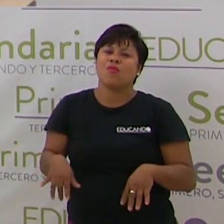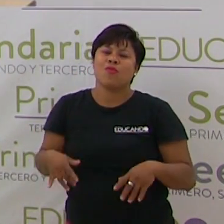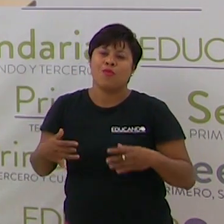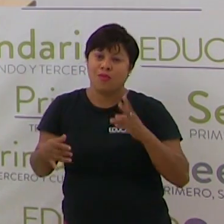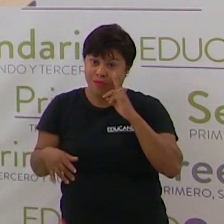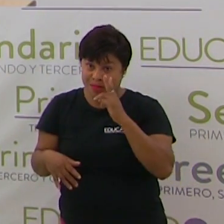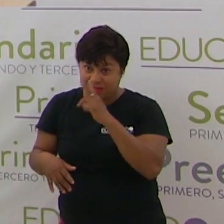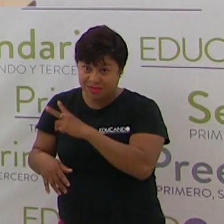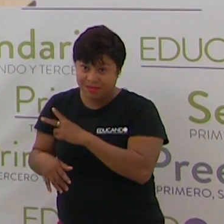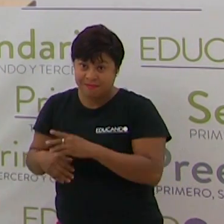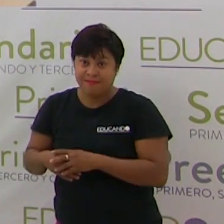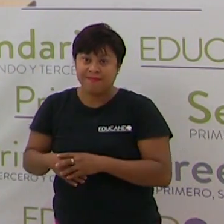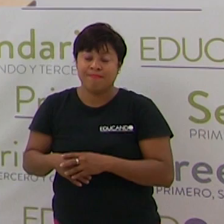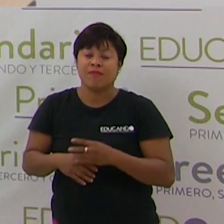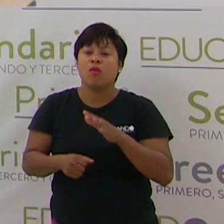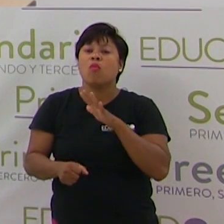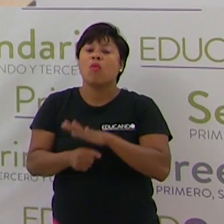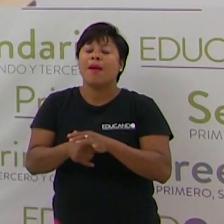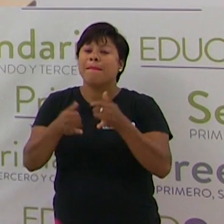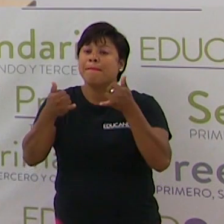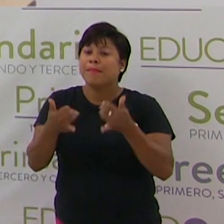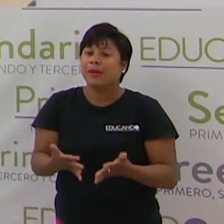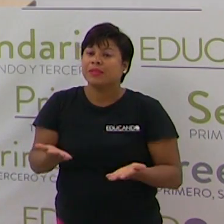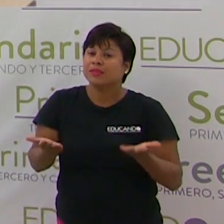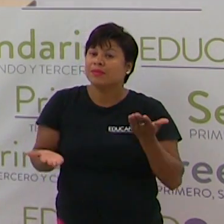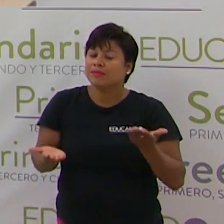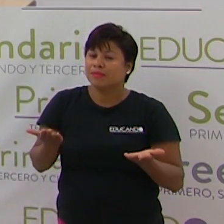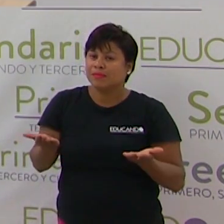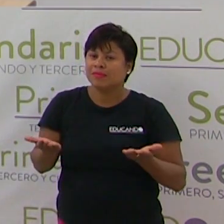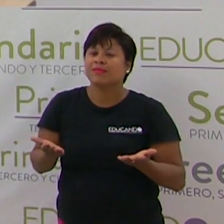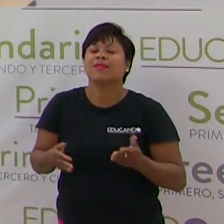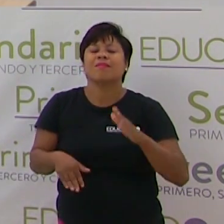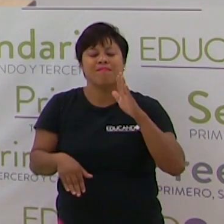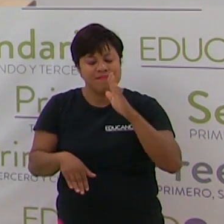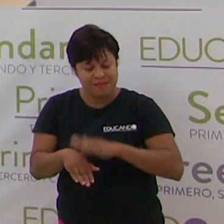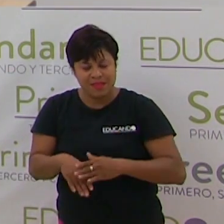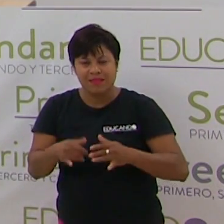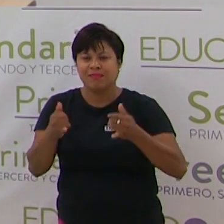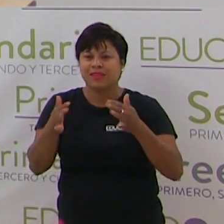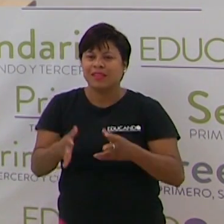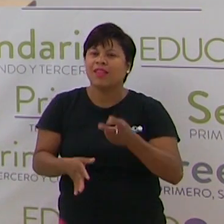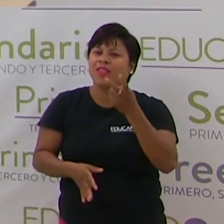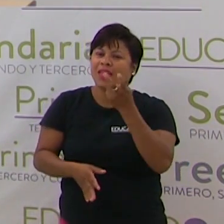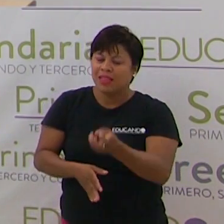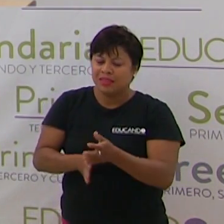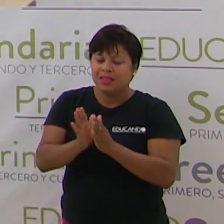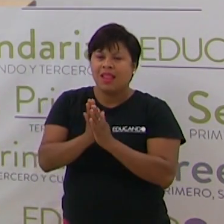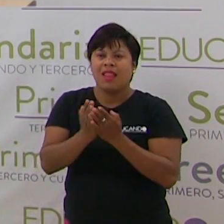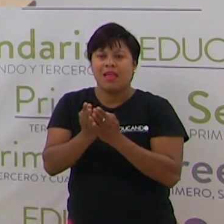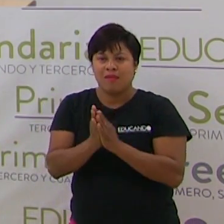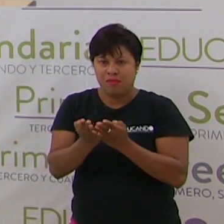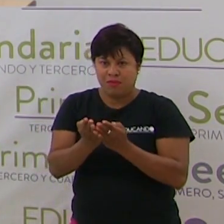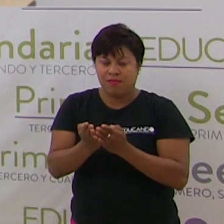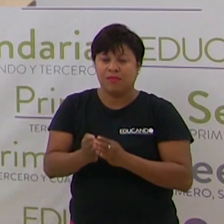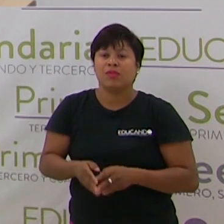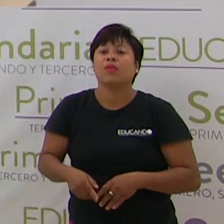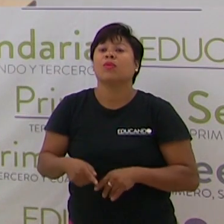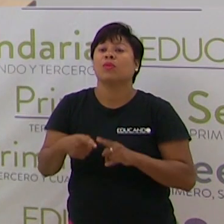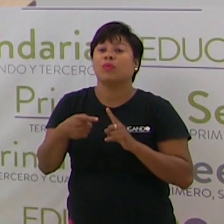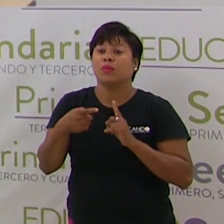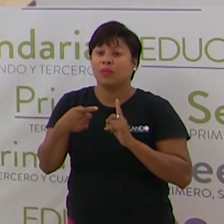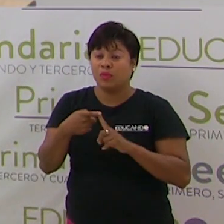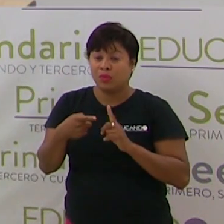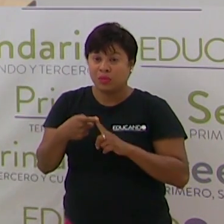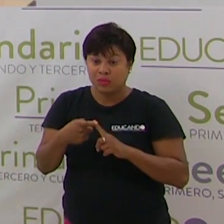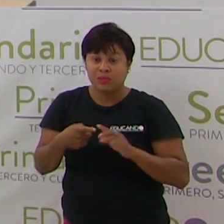¿Ya viste? ¿Qué pesa más entonces? Pesa más el libro. aunque